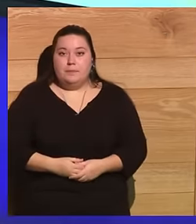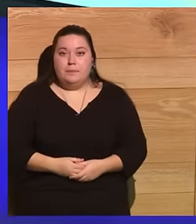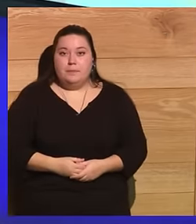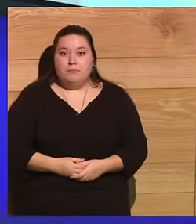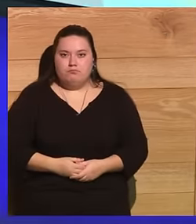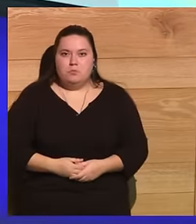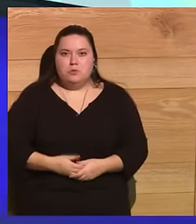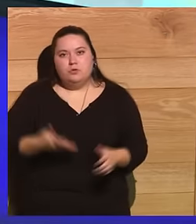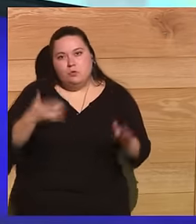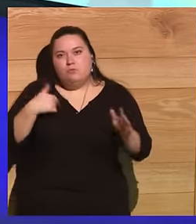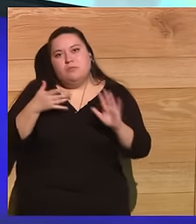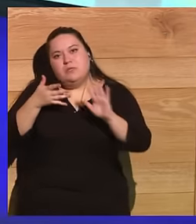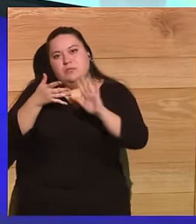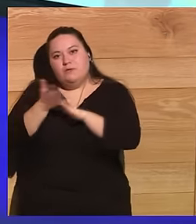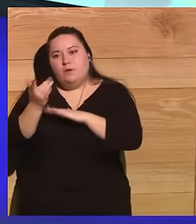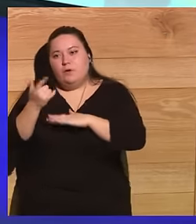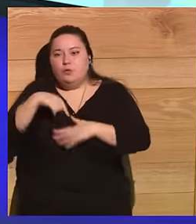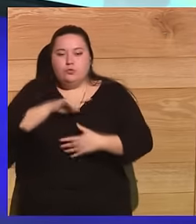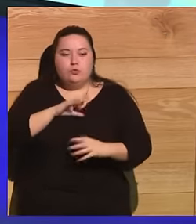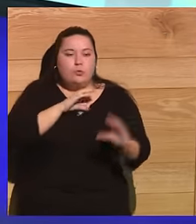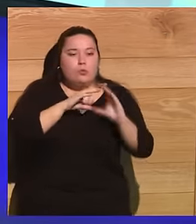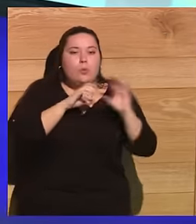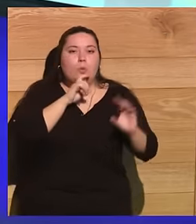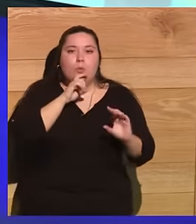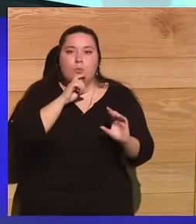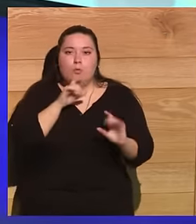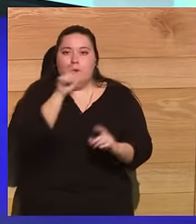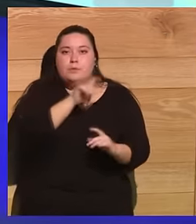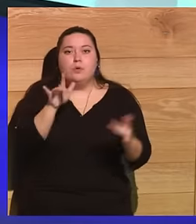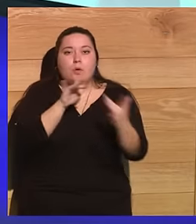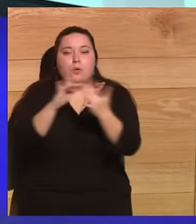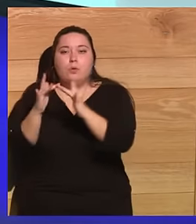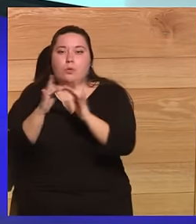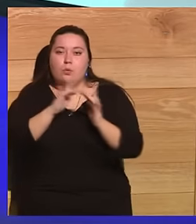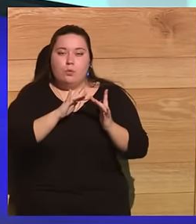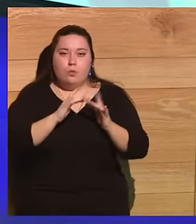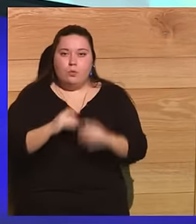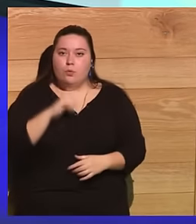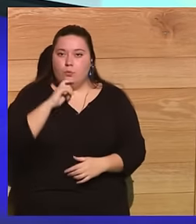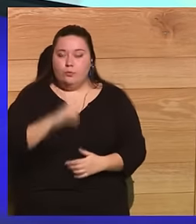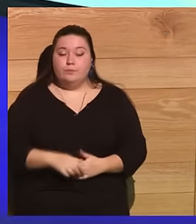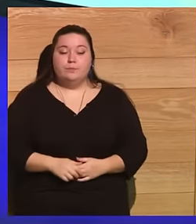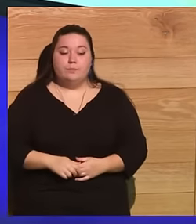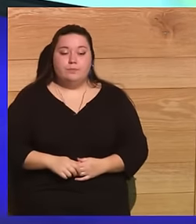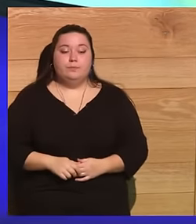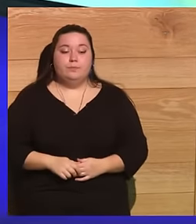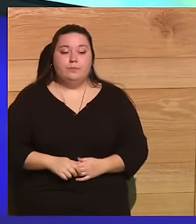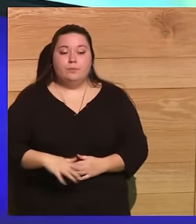esto tiene un significado sobre cómo nos comunicamos y cómo nos relacionamos con la gente con la que pasamos nuestra vida. Así que con